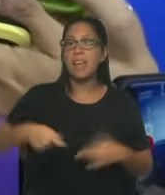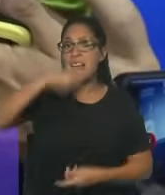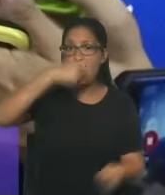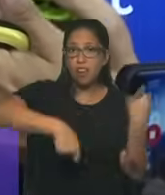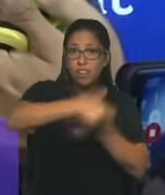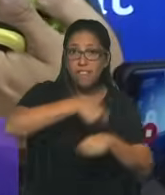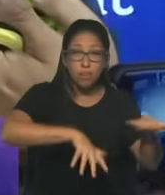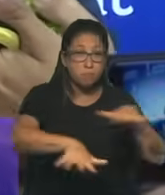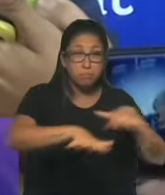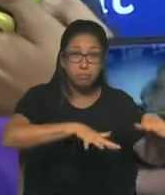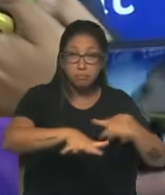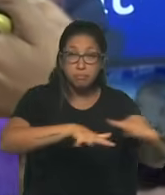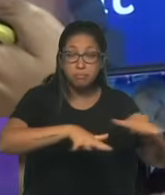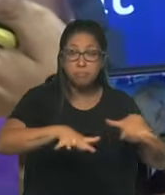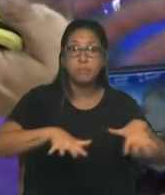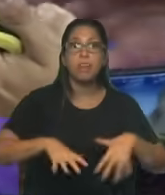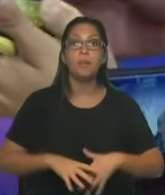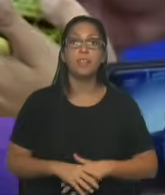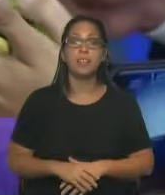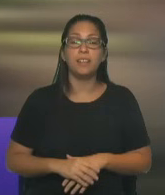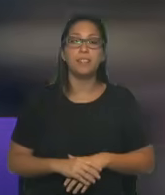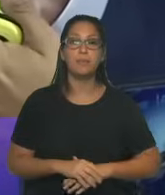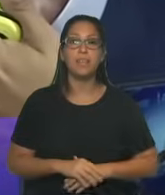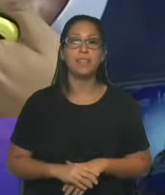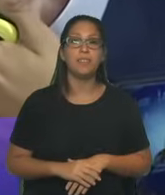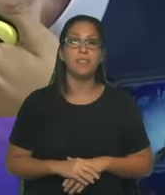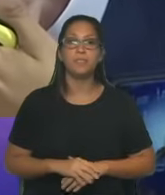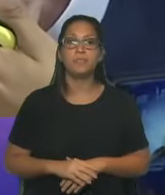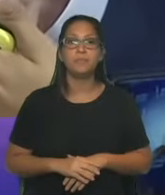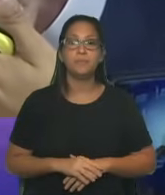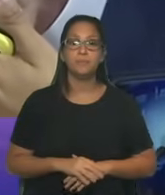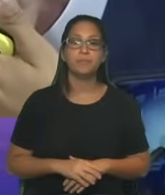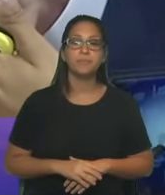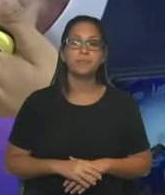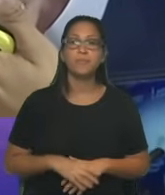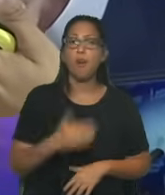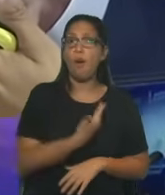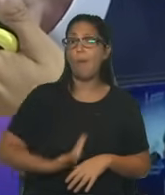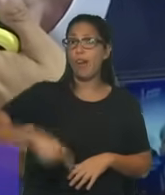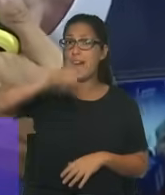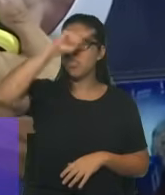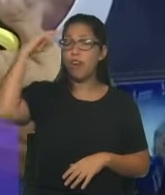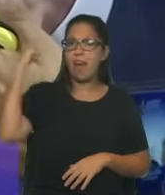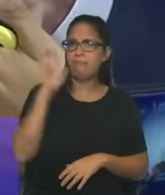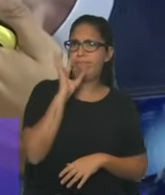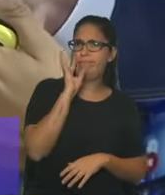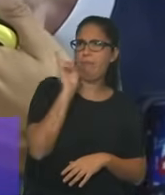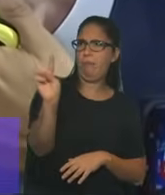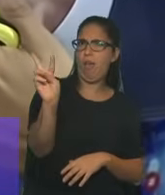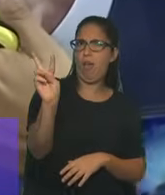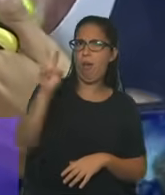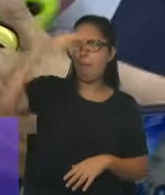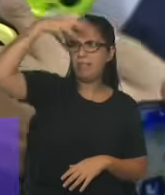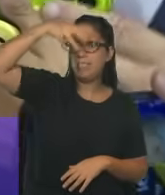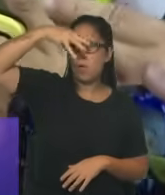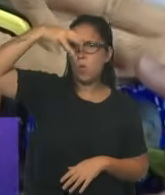prueba. Si gana la batalla en Rosario, después va a ir por otras ciudades. Felicitar también al gobierno nacional, que lo veo a Patricia Burrich, a